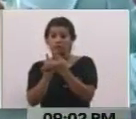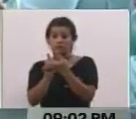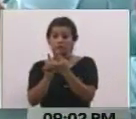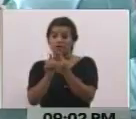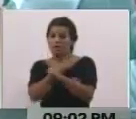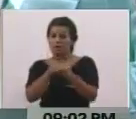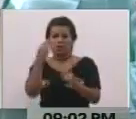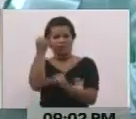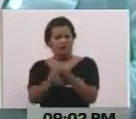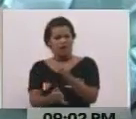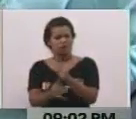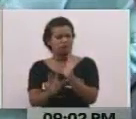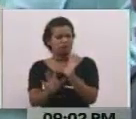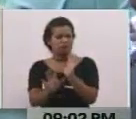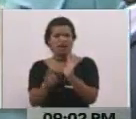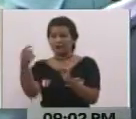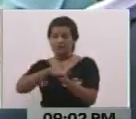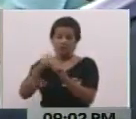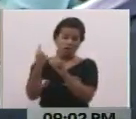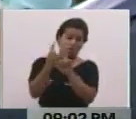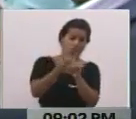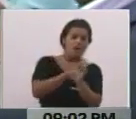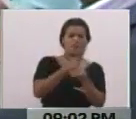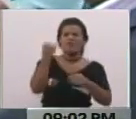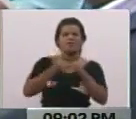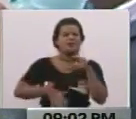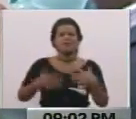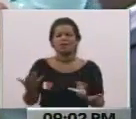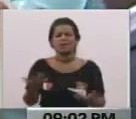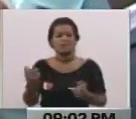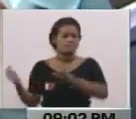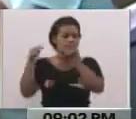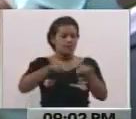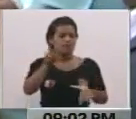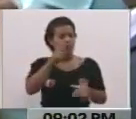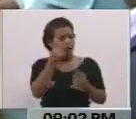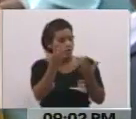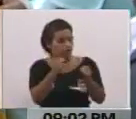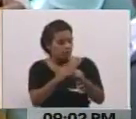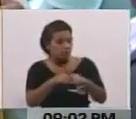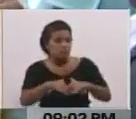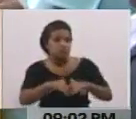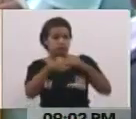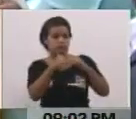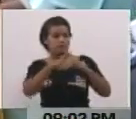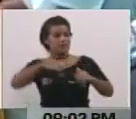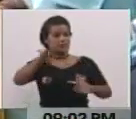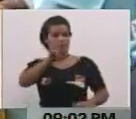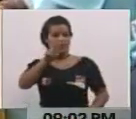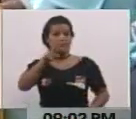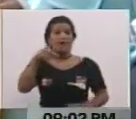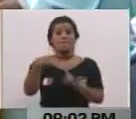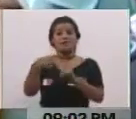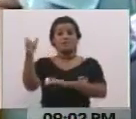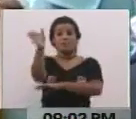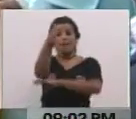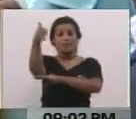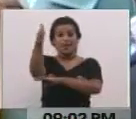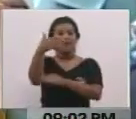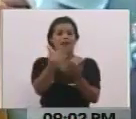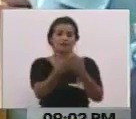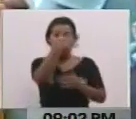final tuvo la fortuna de venir en 1810 y ver nacer la patria. Hizo nuestra bandera, ese tricolor hermoso, amarillo, celeste y rojo, que